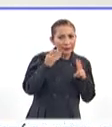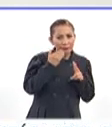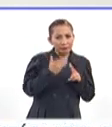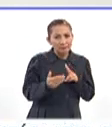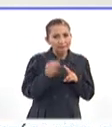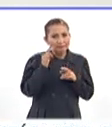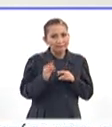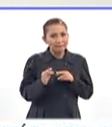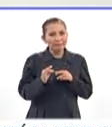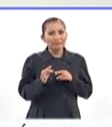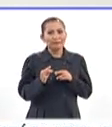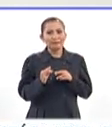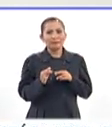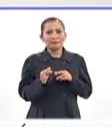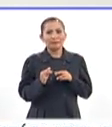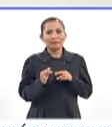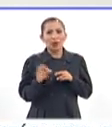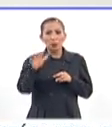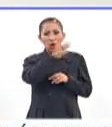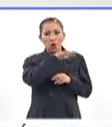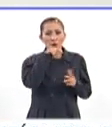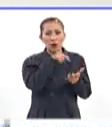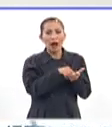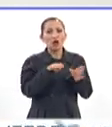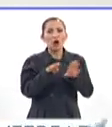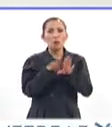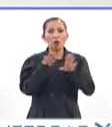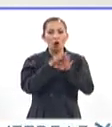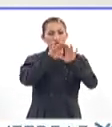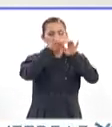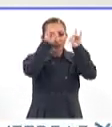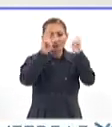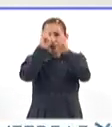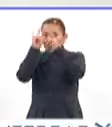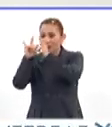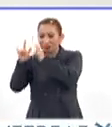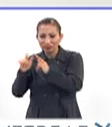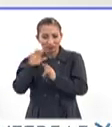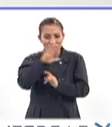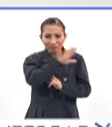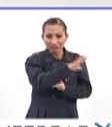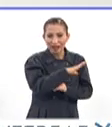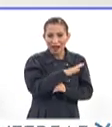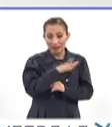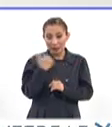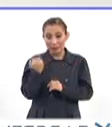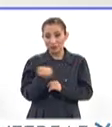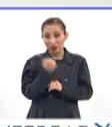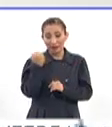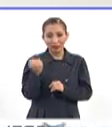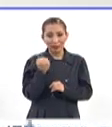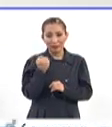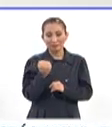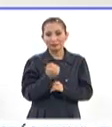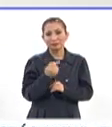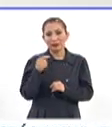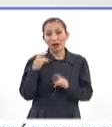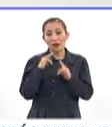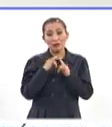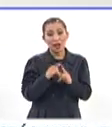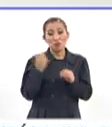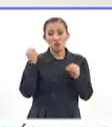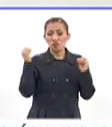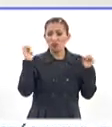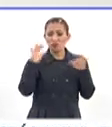bien el recinto, cómo se están montando los stands, pero sabemos que por fortuna es una feria